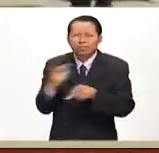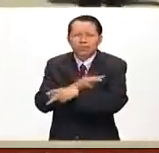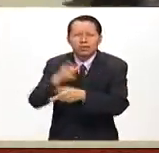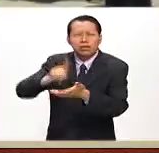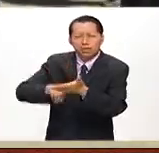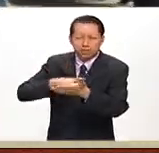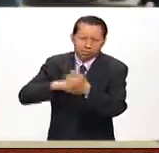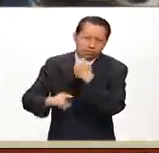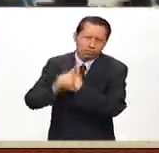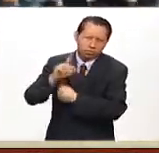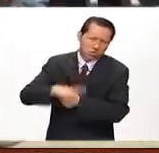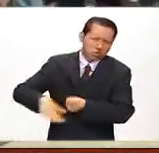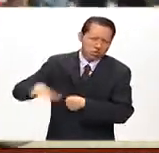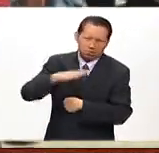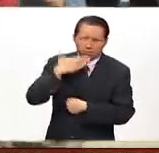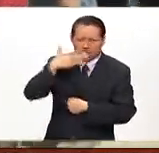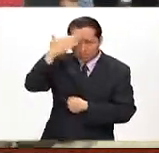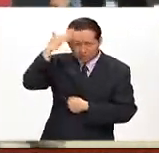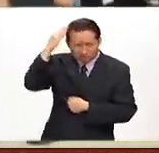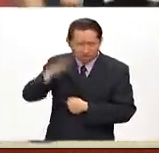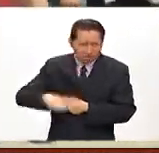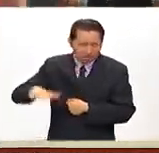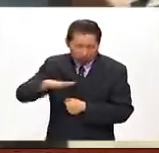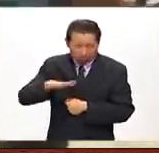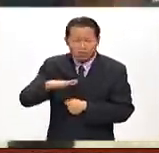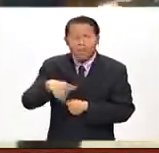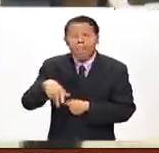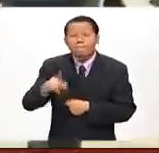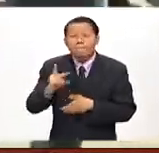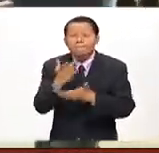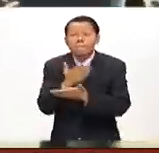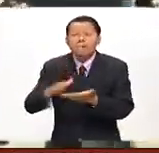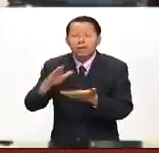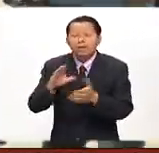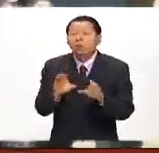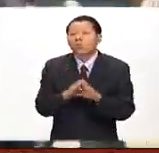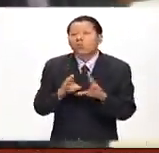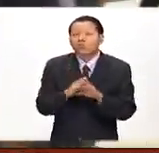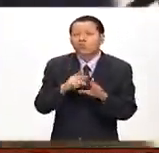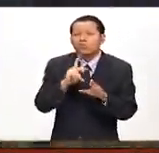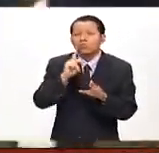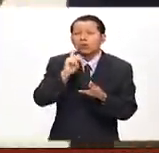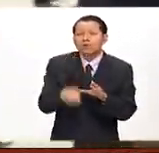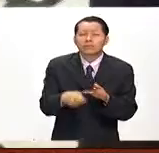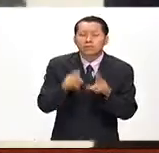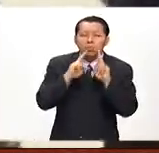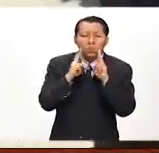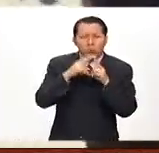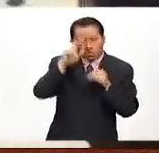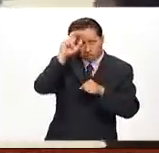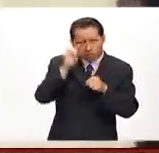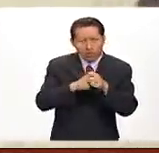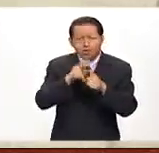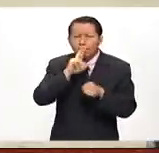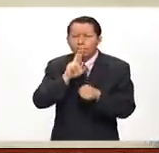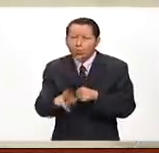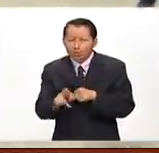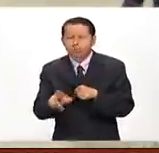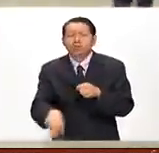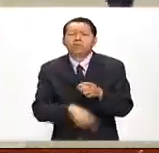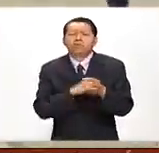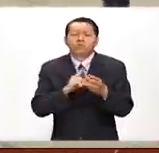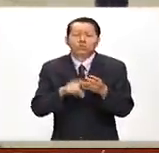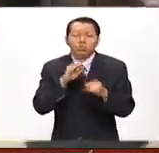el Medio Oriente, sino más allá de eso, qué tanta capacidad de respuesta ha tenido la Unión Europea como bloque. Y